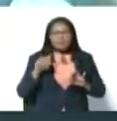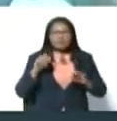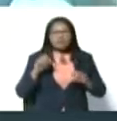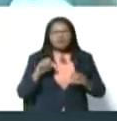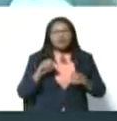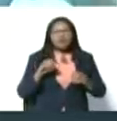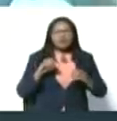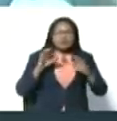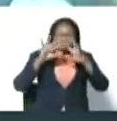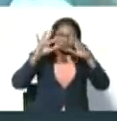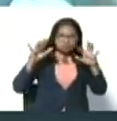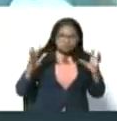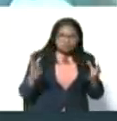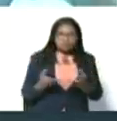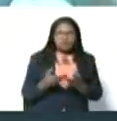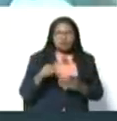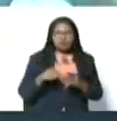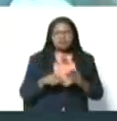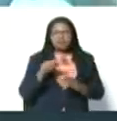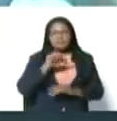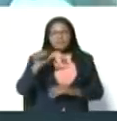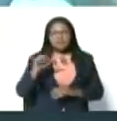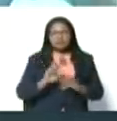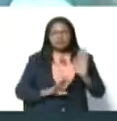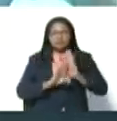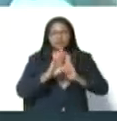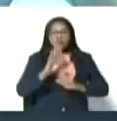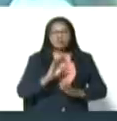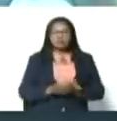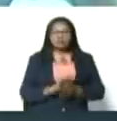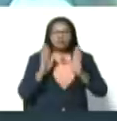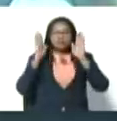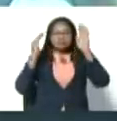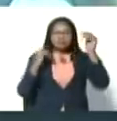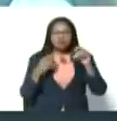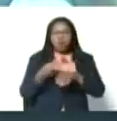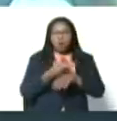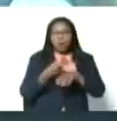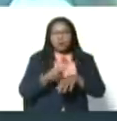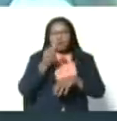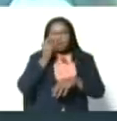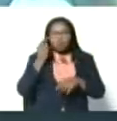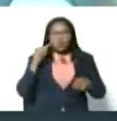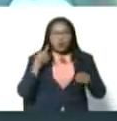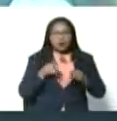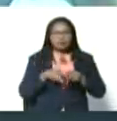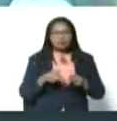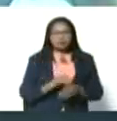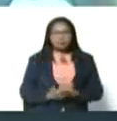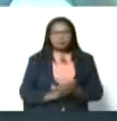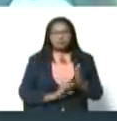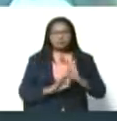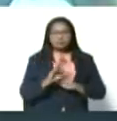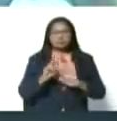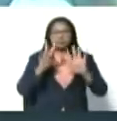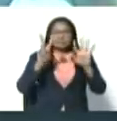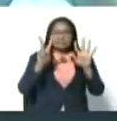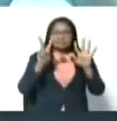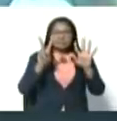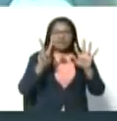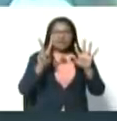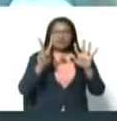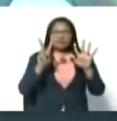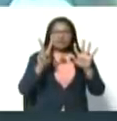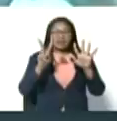esta semana tuvieron crecimiento, atención, atención gobernadores, gobernadora, crecieron 7 entidades esta